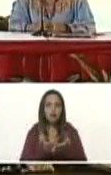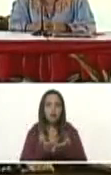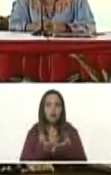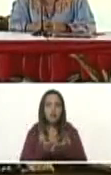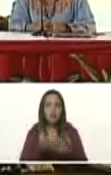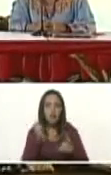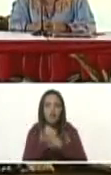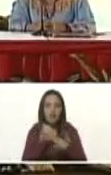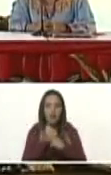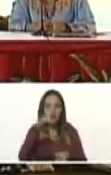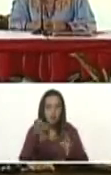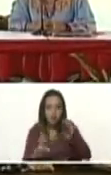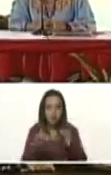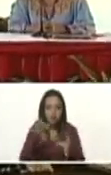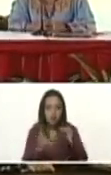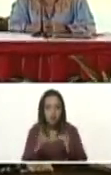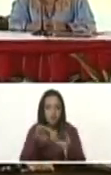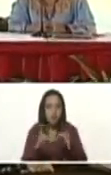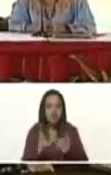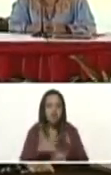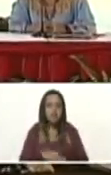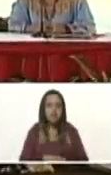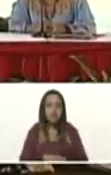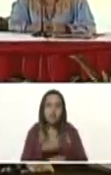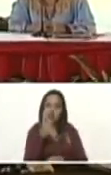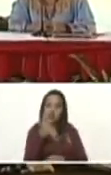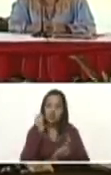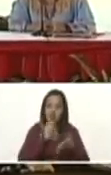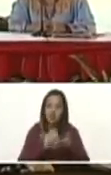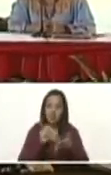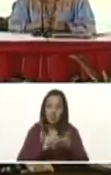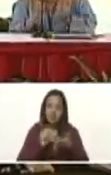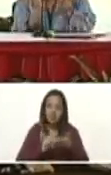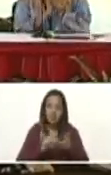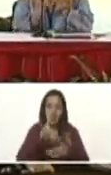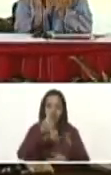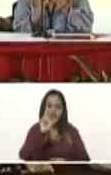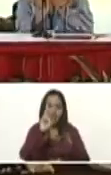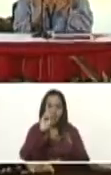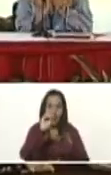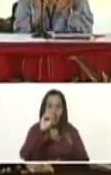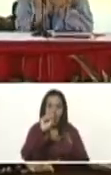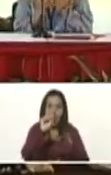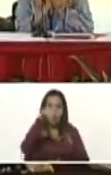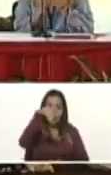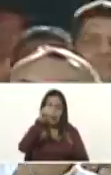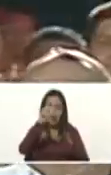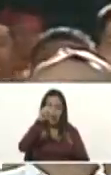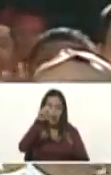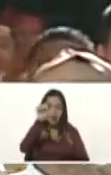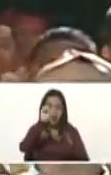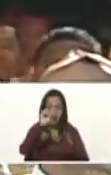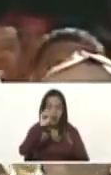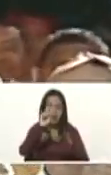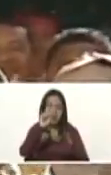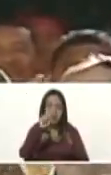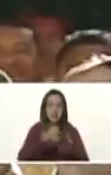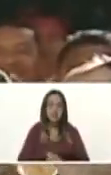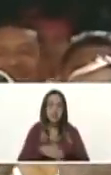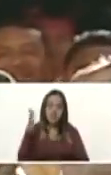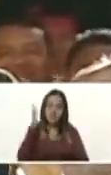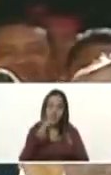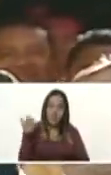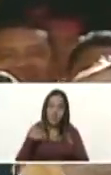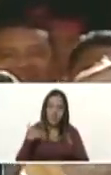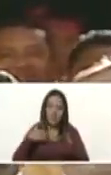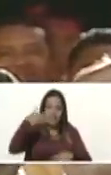la justicia. Se trata del escritor Ignacio Ramonet, que viene llegando de Argentina, de las elecciones de Argentina.